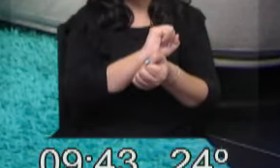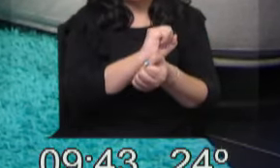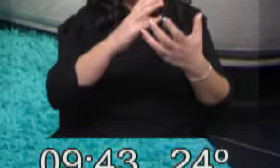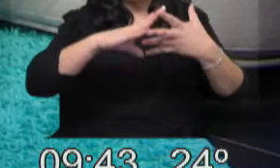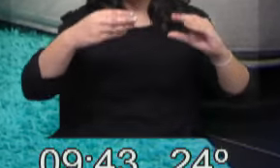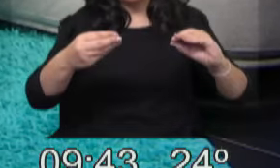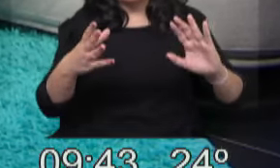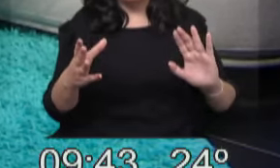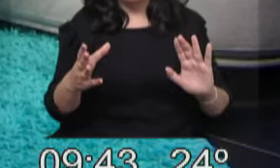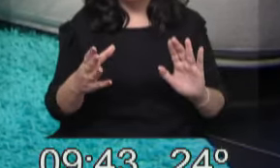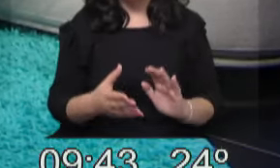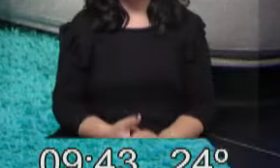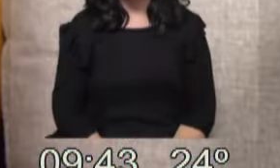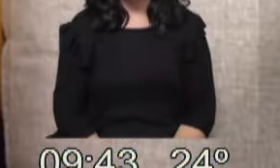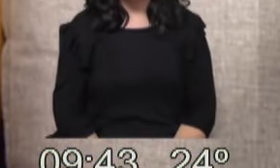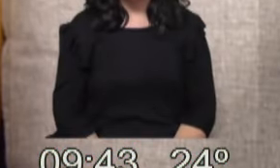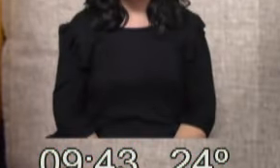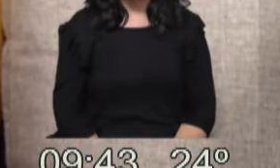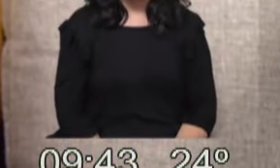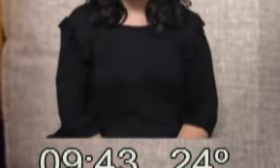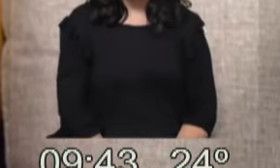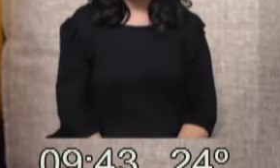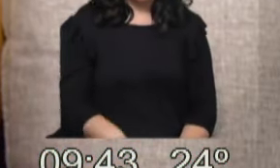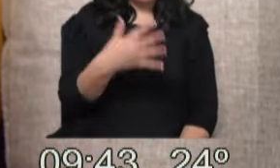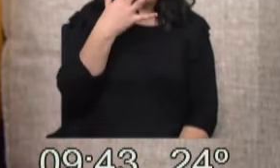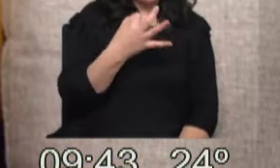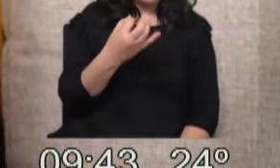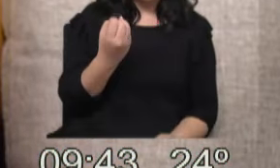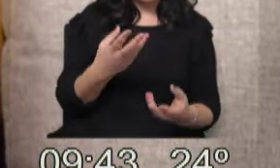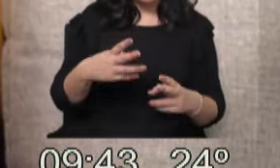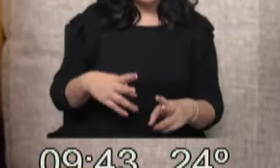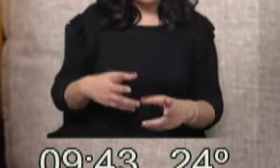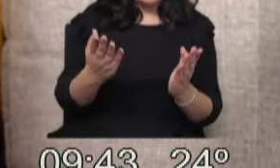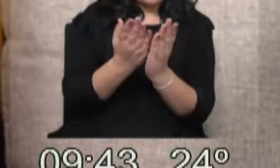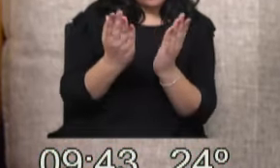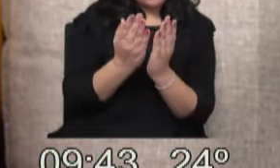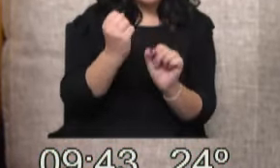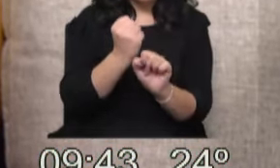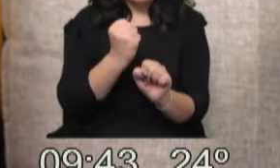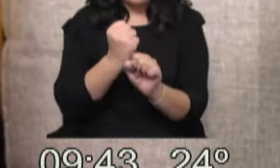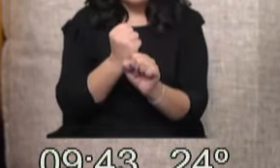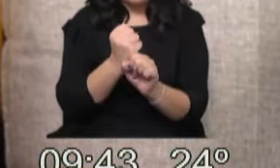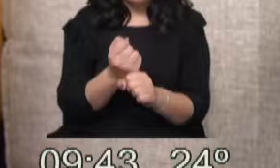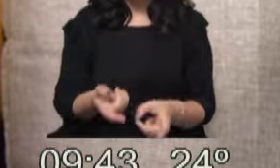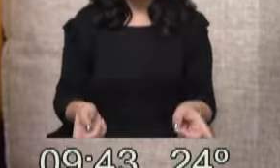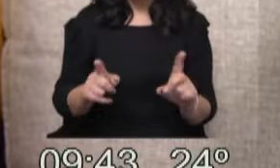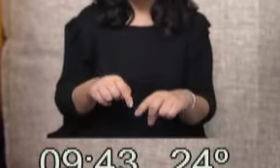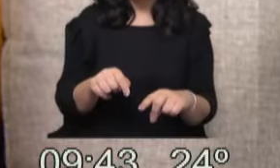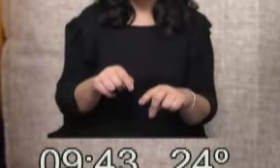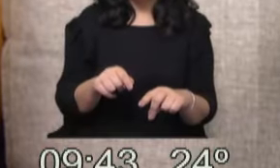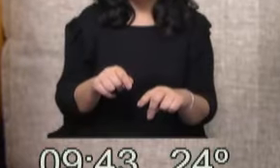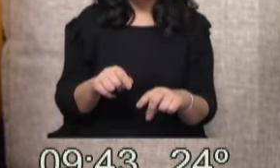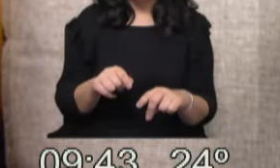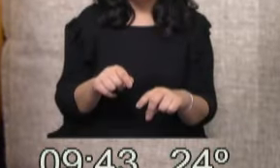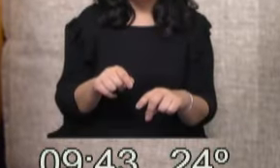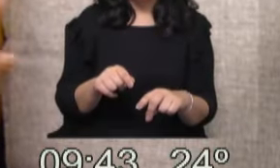abogado Nacho Durán este y y sí porque estudia porque trabaja Porque es educado porque ha vuelto a sus este a su